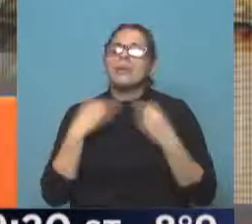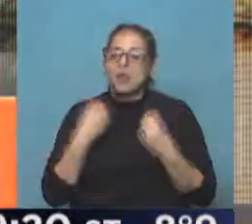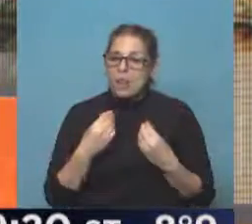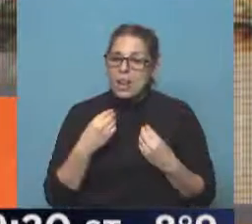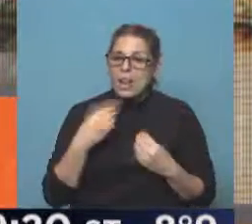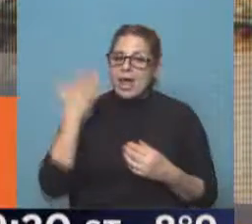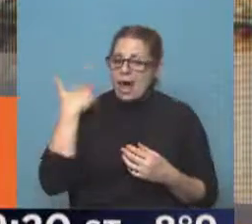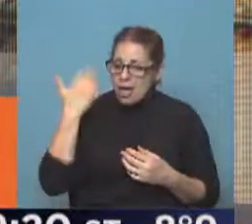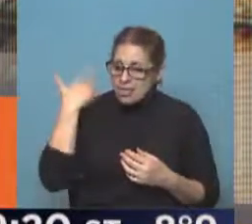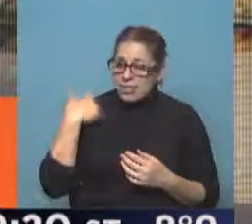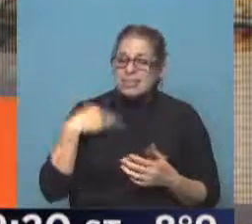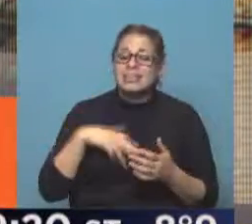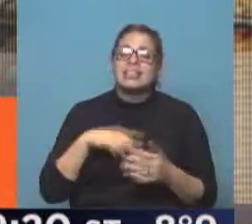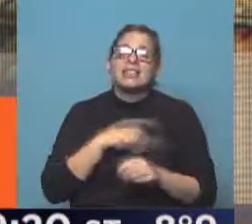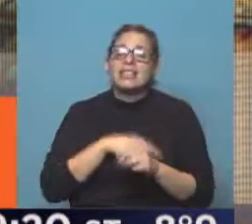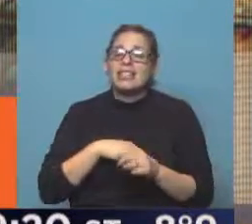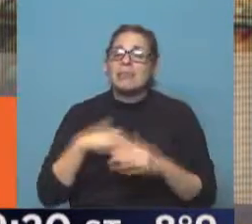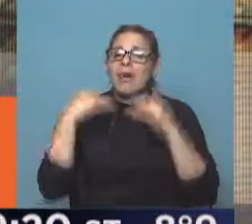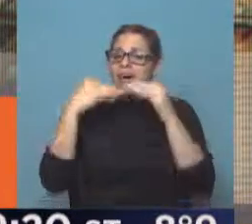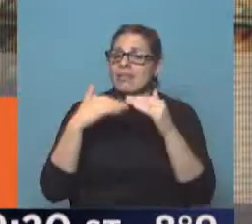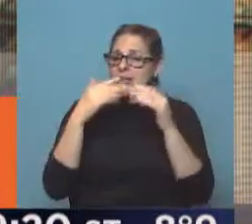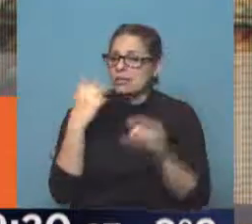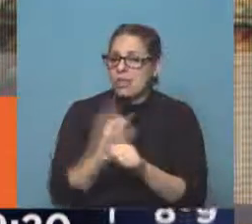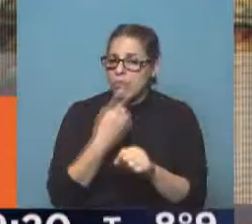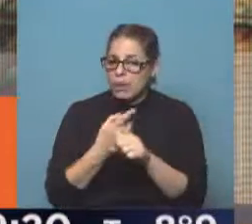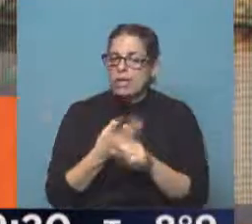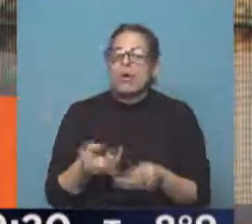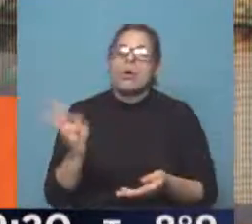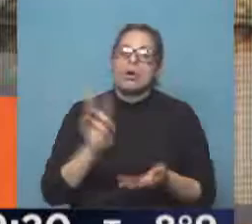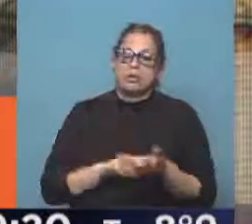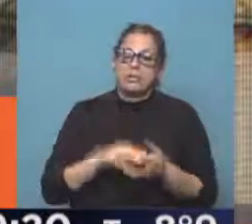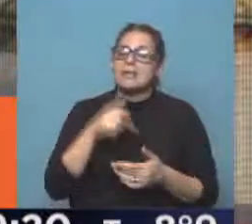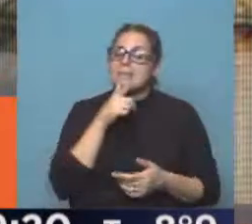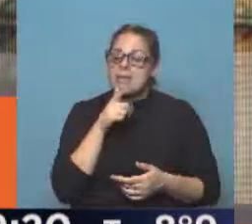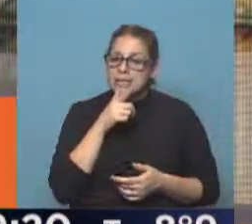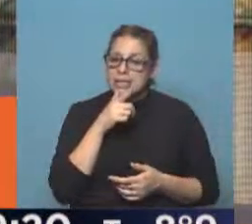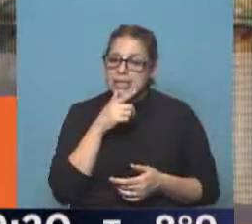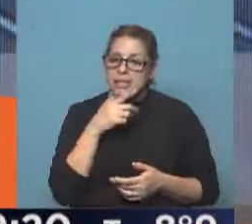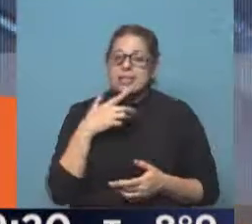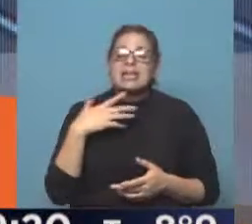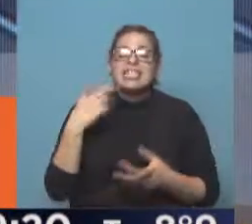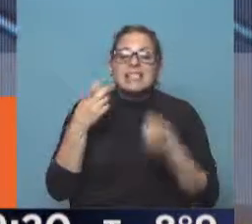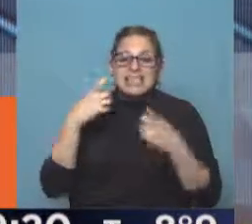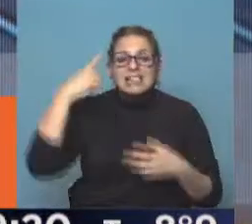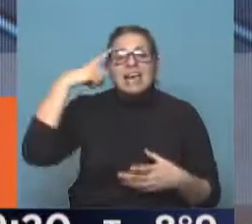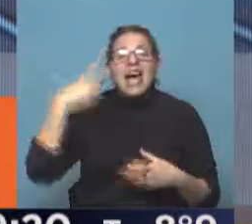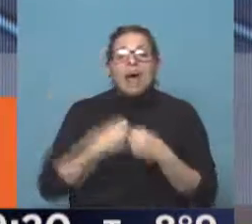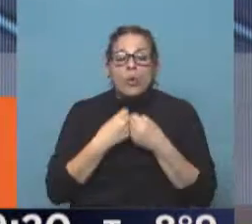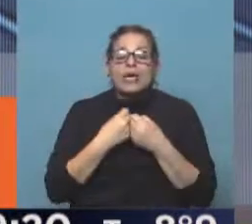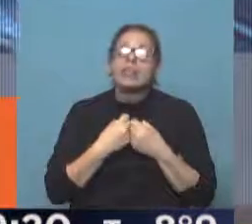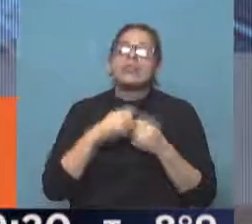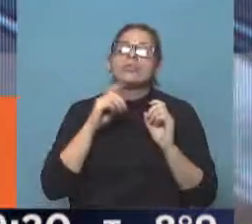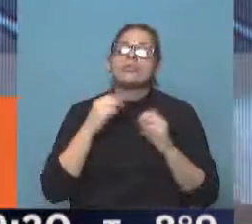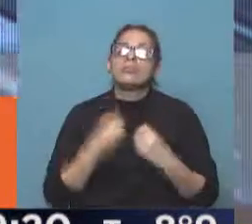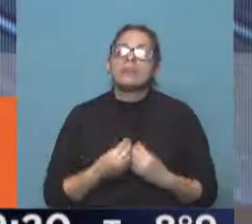no poder avanzar. De vuelta, nos parece que los consensos y encaminarlo a